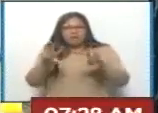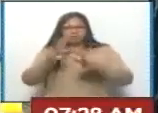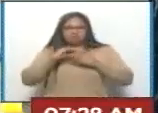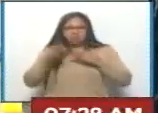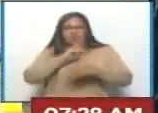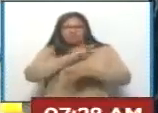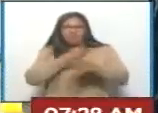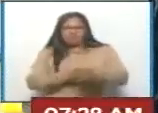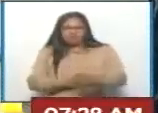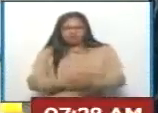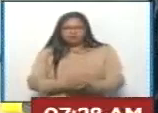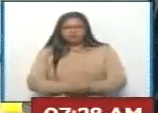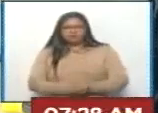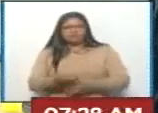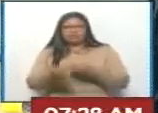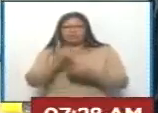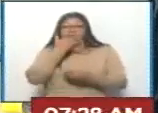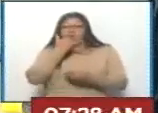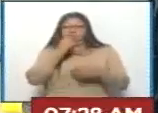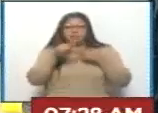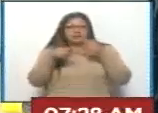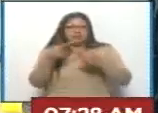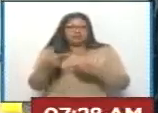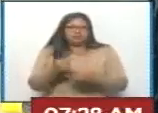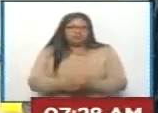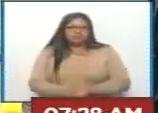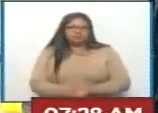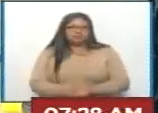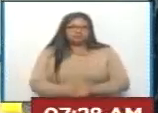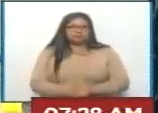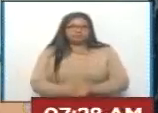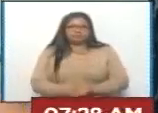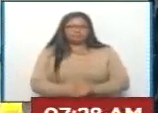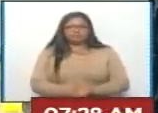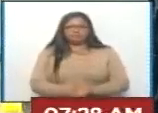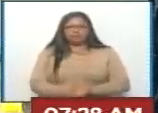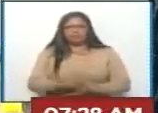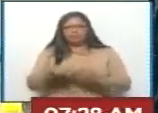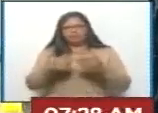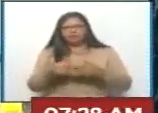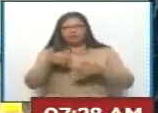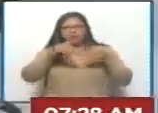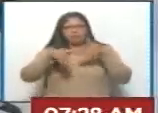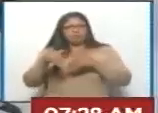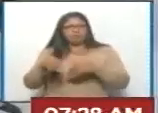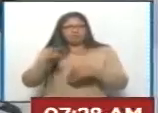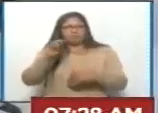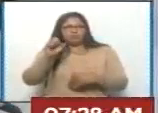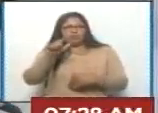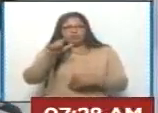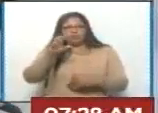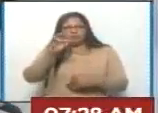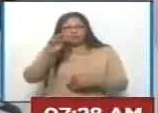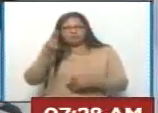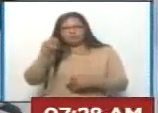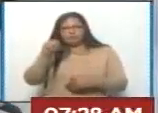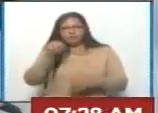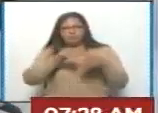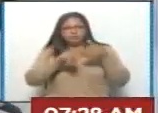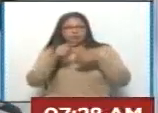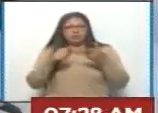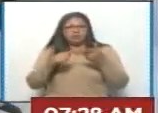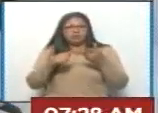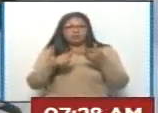y se cometieron graves errores, por supuesto. Allí la izquierda de Arey, en lugar de votar por Wolf von Arrasaba, votaron por